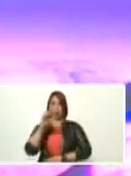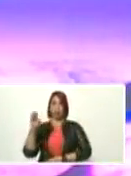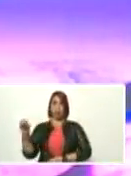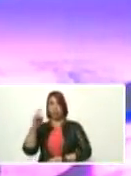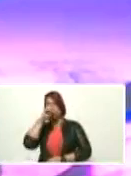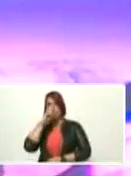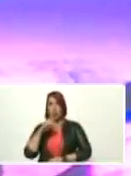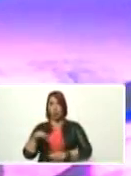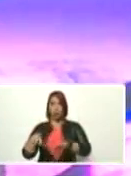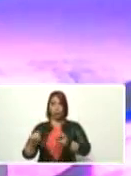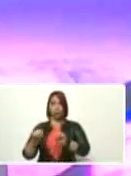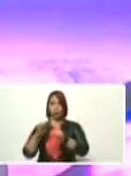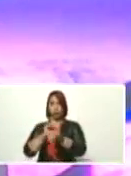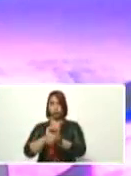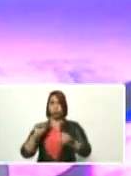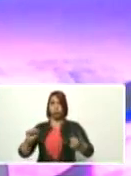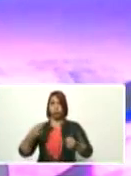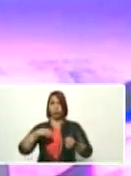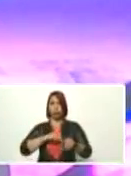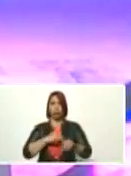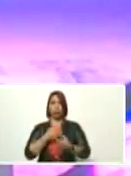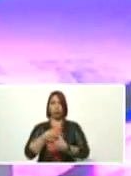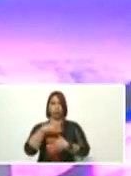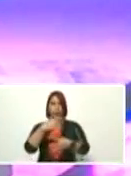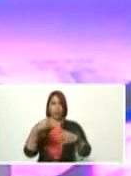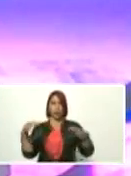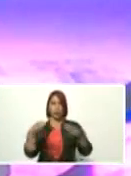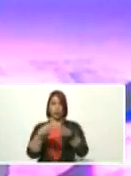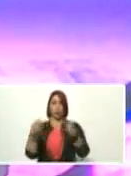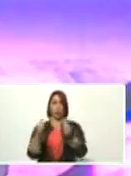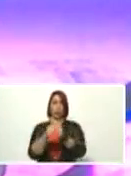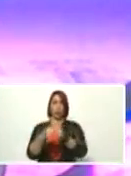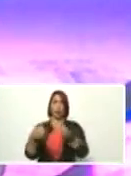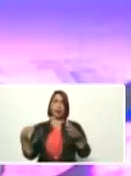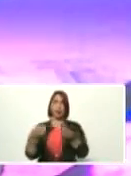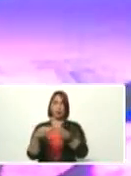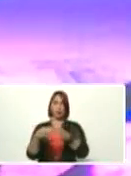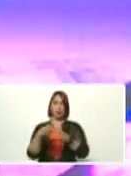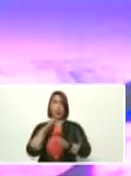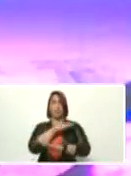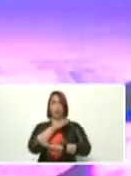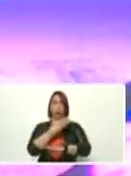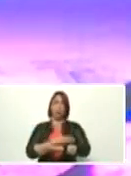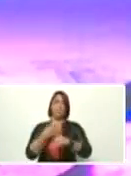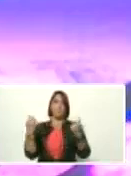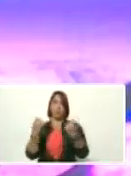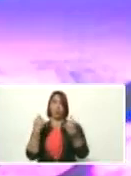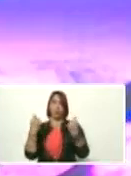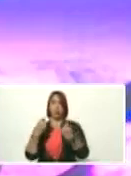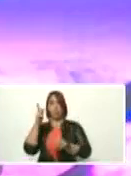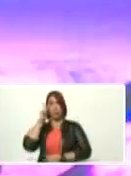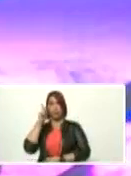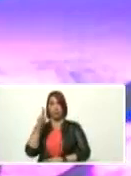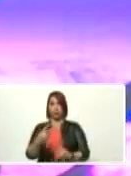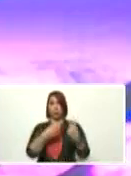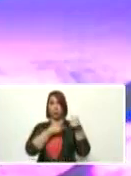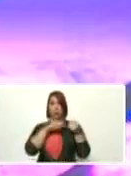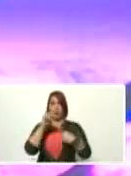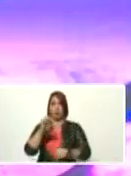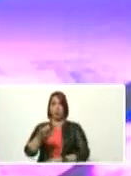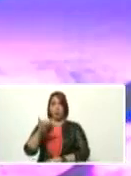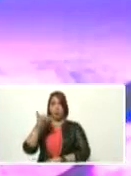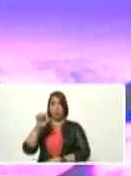del colonialismo, sostuvimos una muy interesante reunión con el equipo del Ministerio del Poder Popular para la Educación, encabezado por la profesora Yelixe